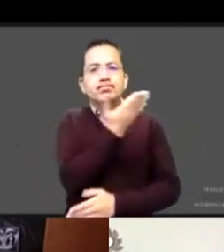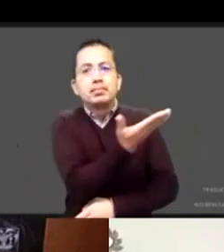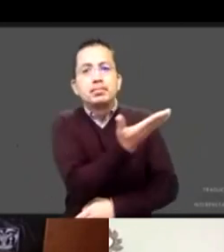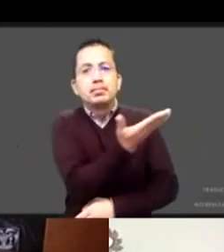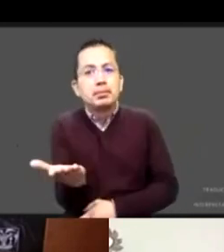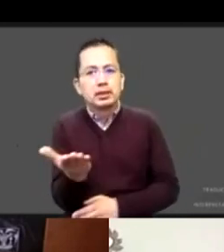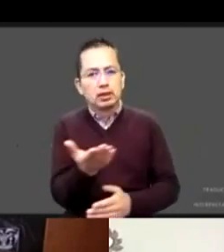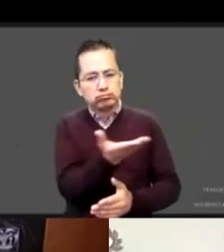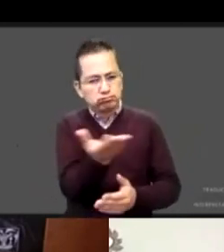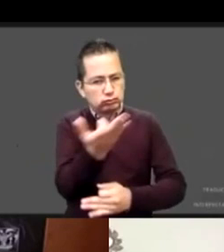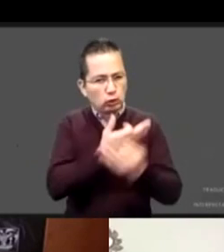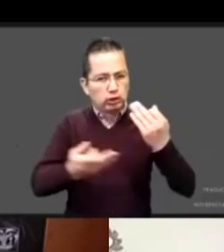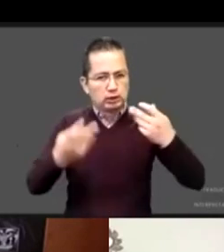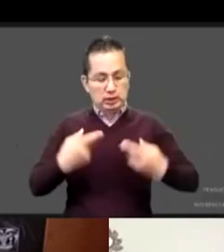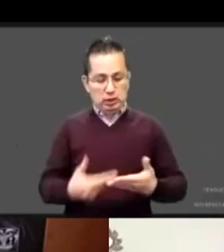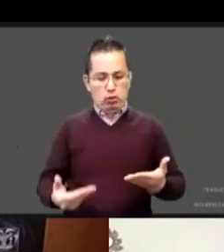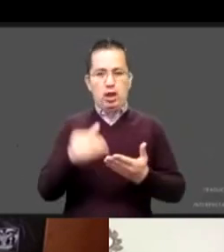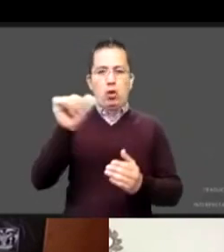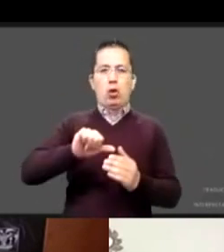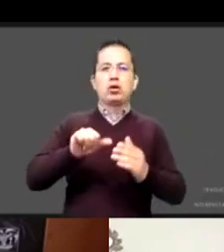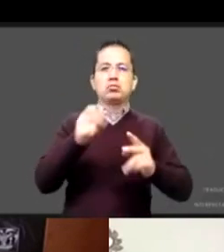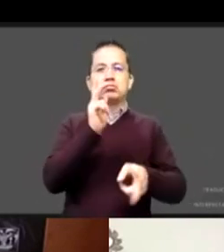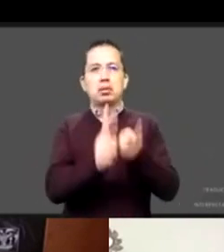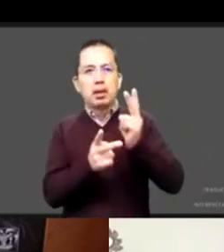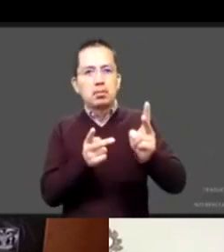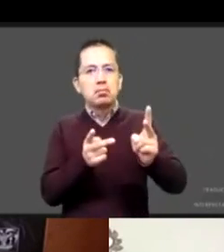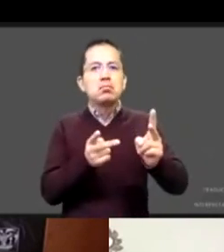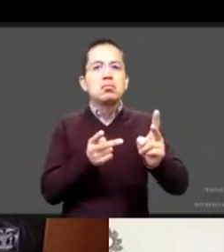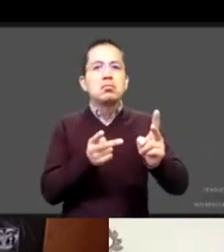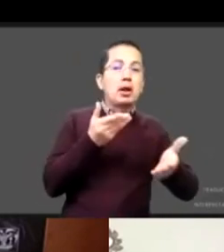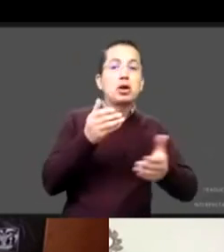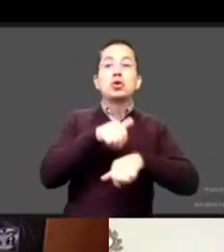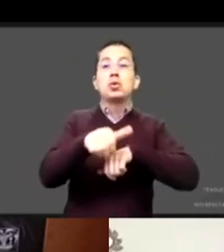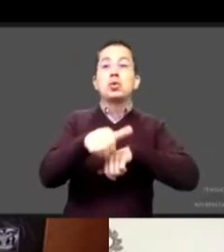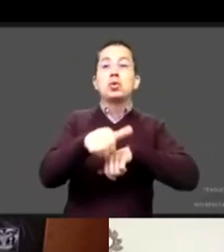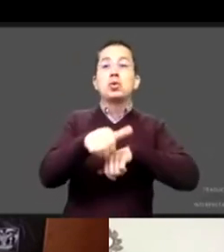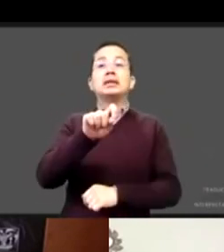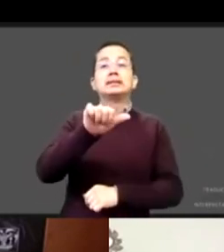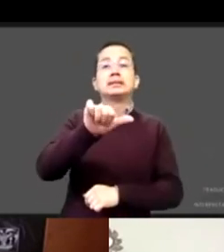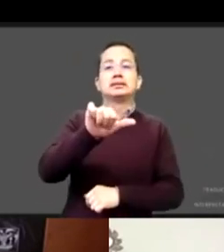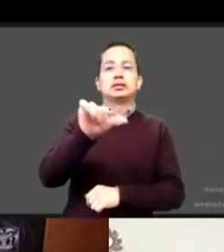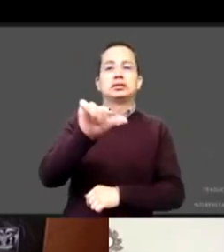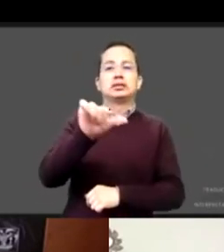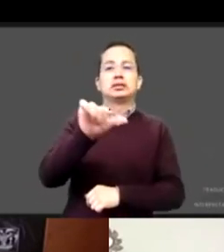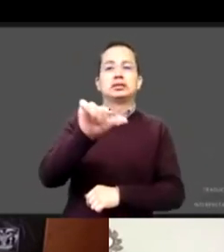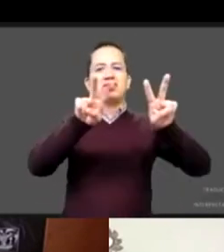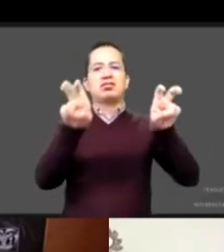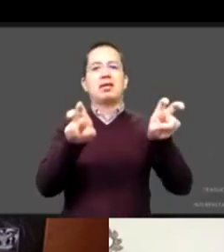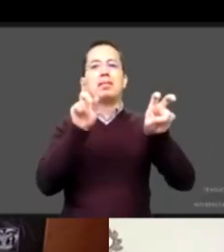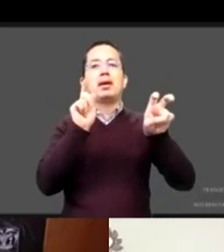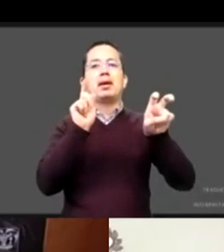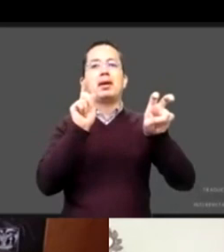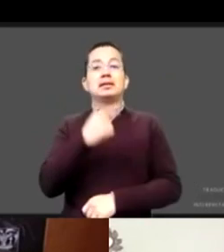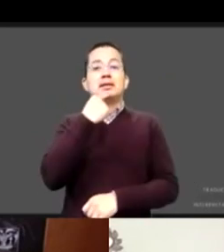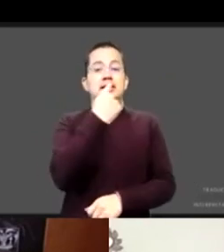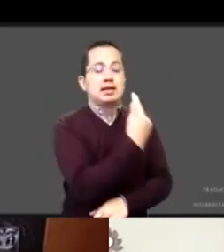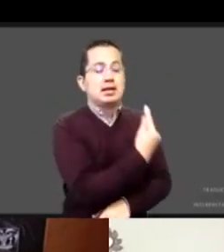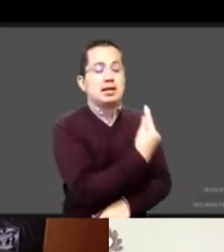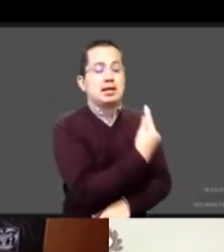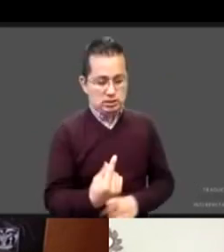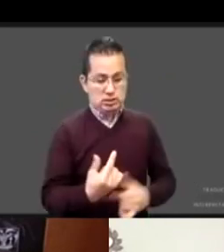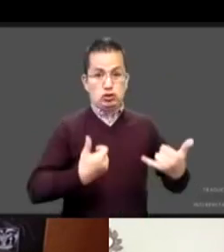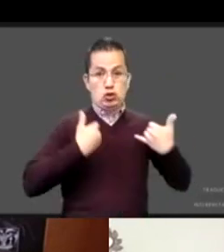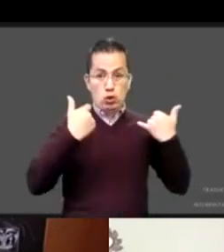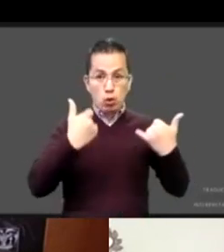cuyo tema de hoy está increíble, me emociona mucho, es la participación efectiva de niñas, niños y adolescentes durante la